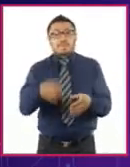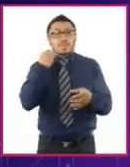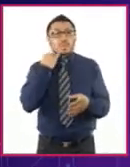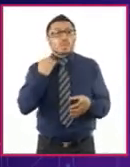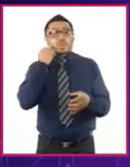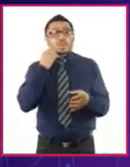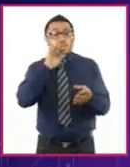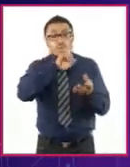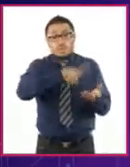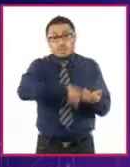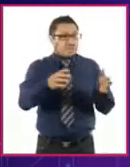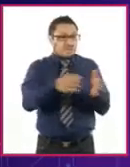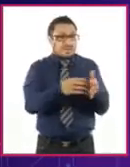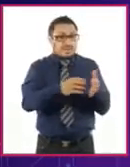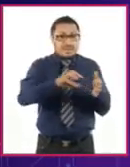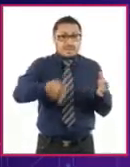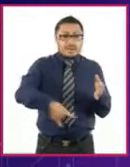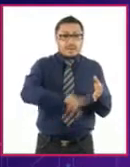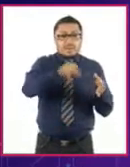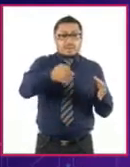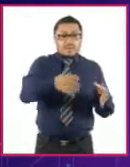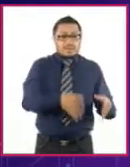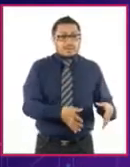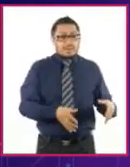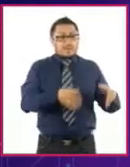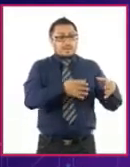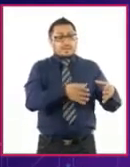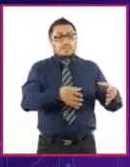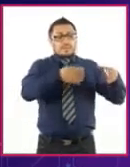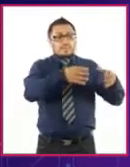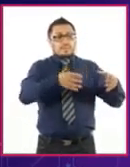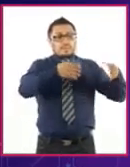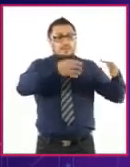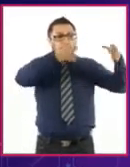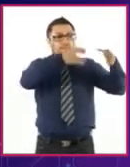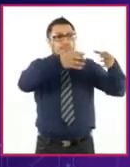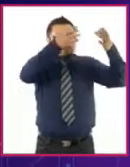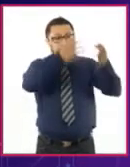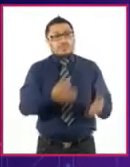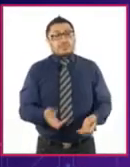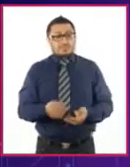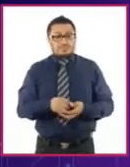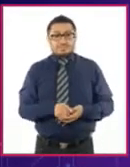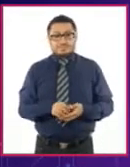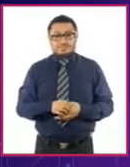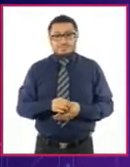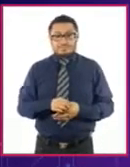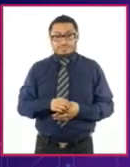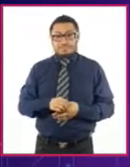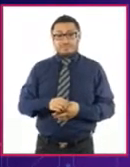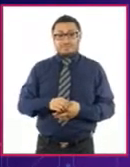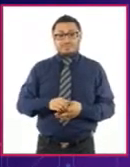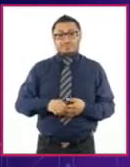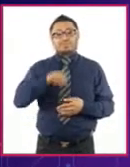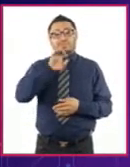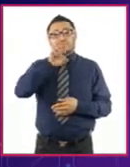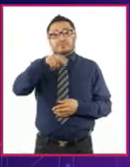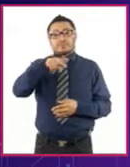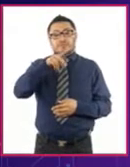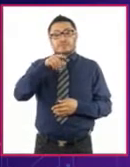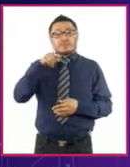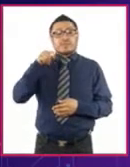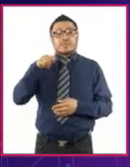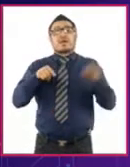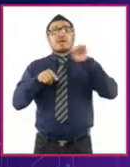para después apilarlas en la bodega del almacén. Enrique llenó 7 cajas y le falta